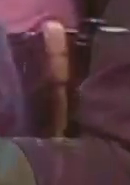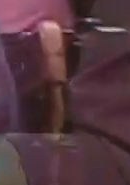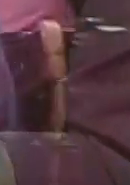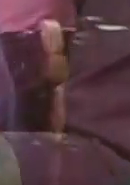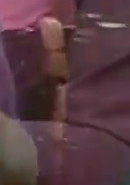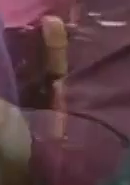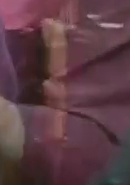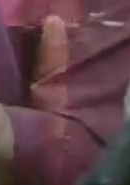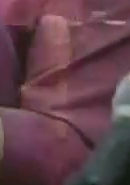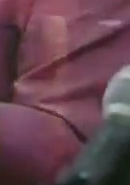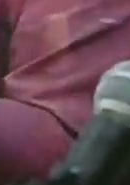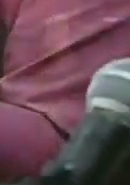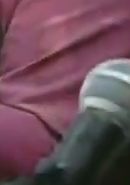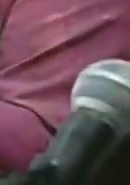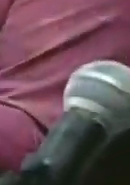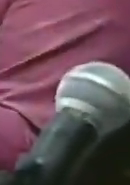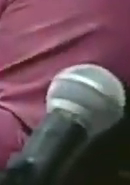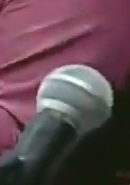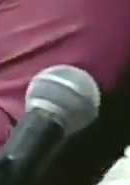Libertador.